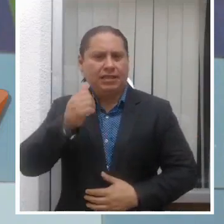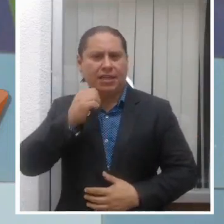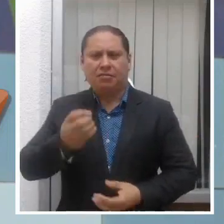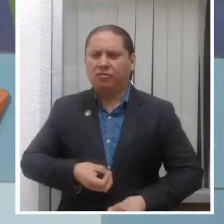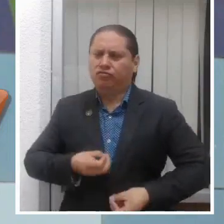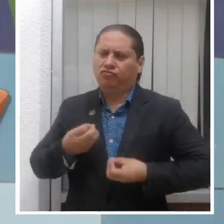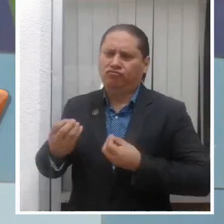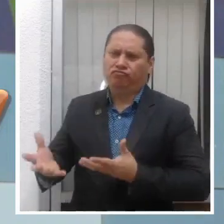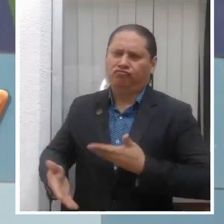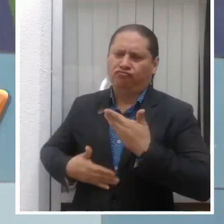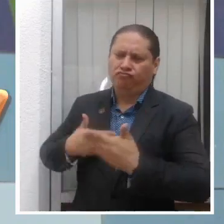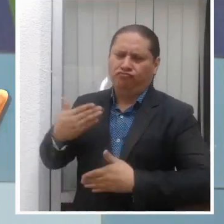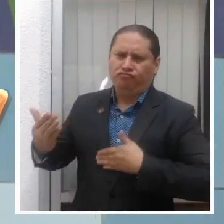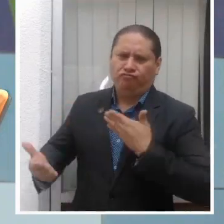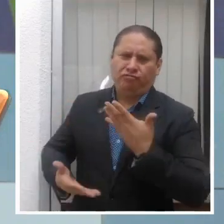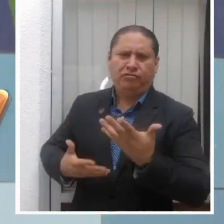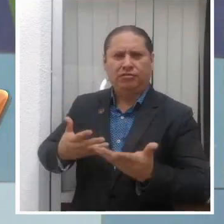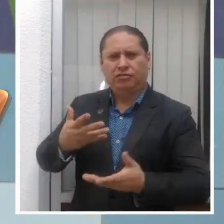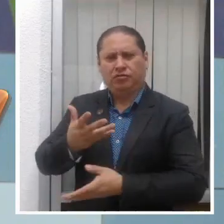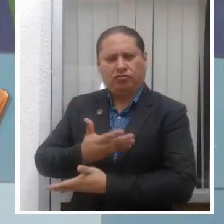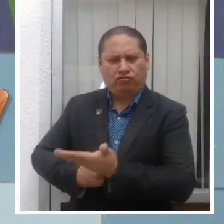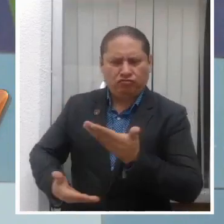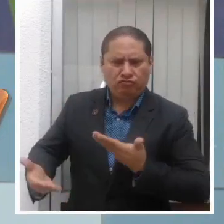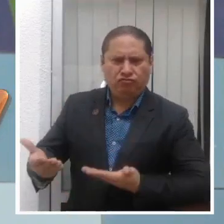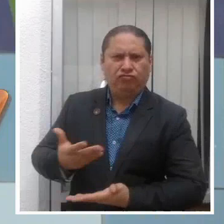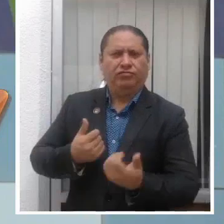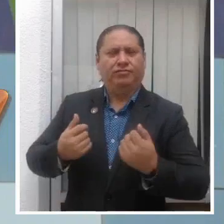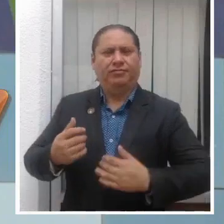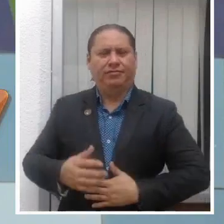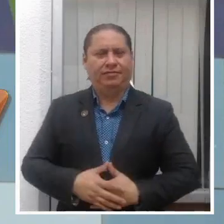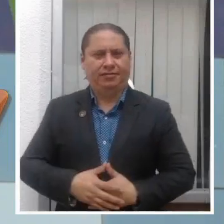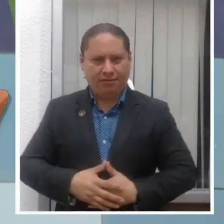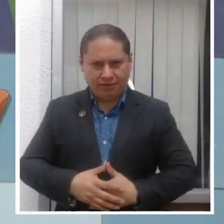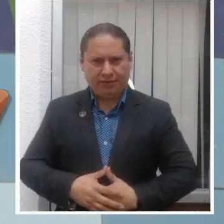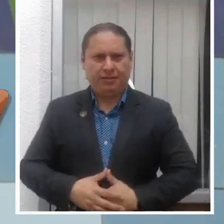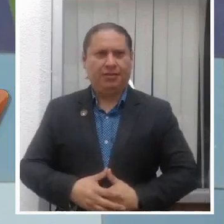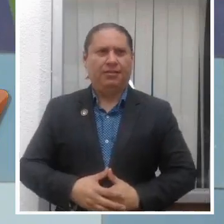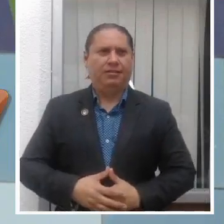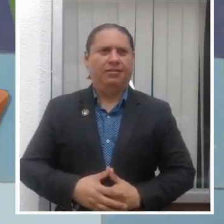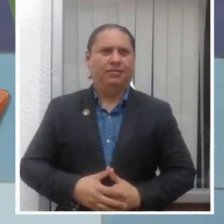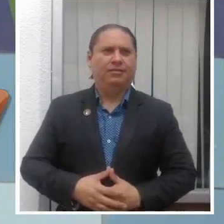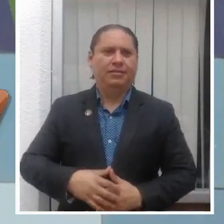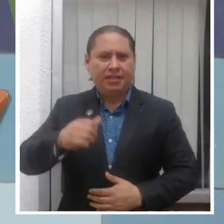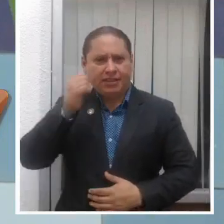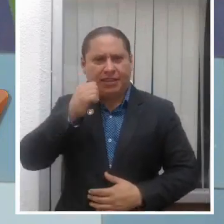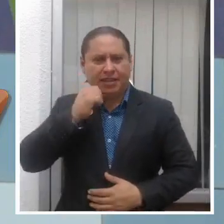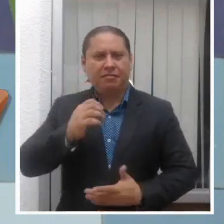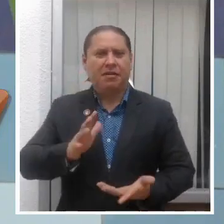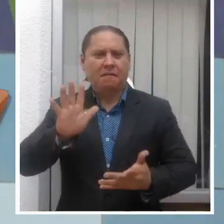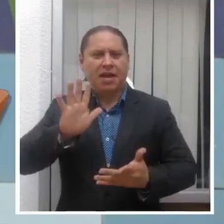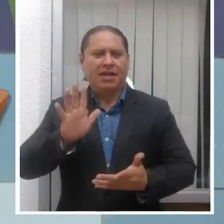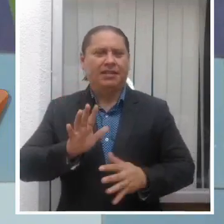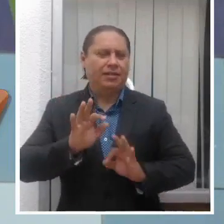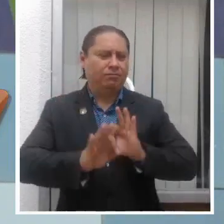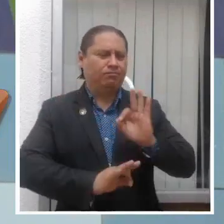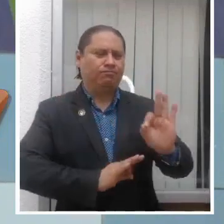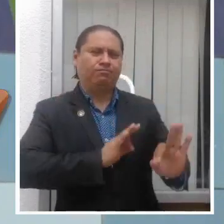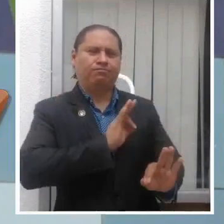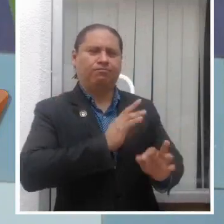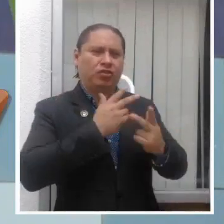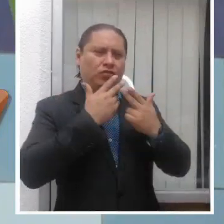llorar mi cómplice en múltiples aventuras y un faro cuando la noche nos cubre con su oscuridad.